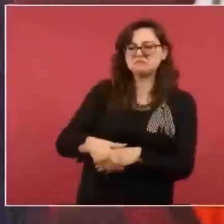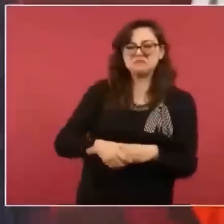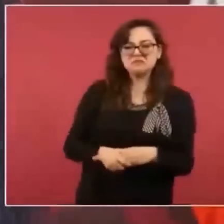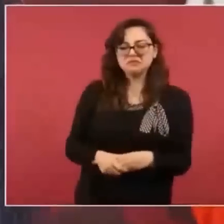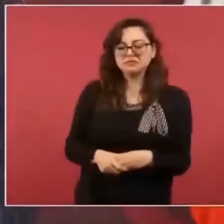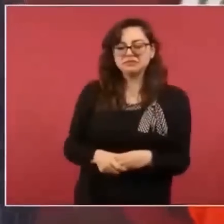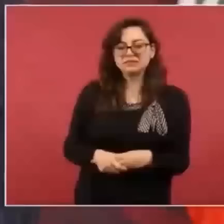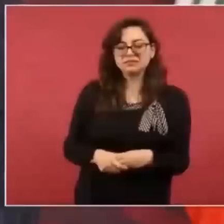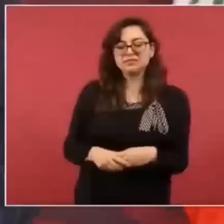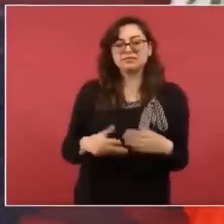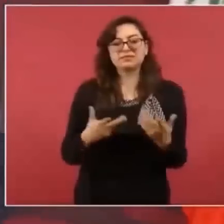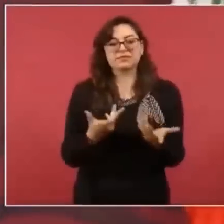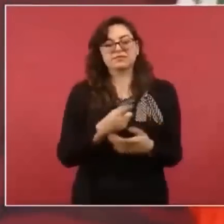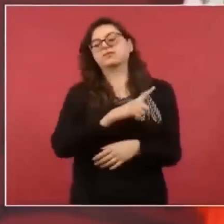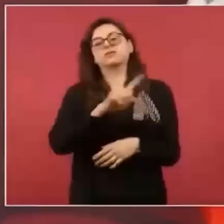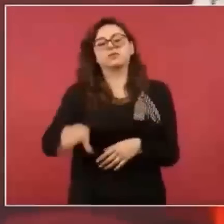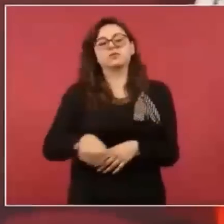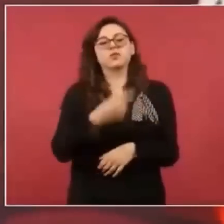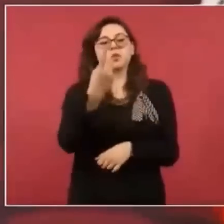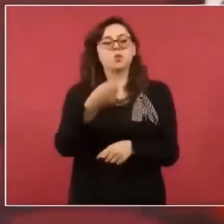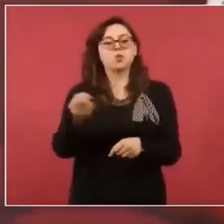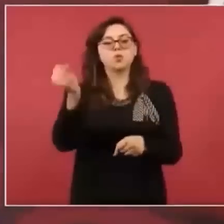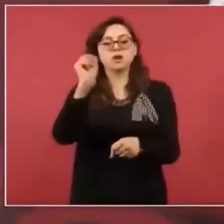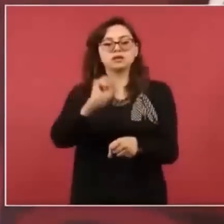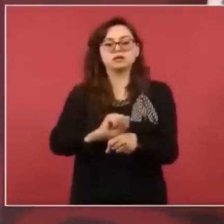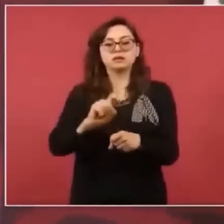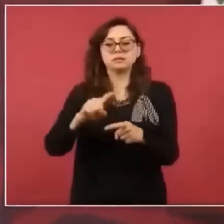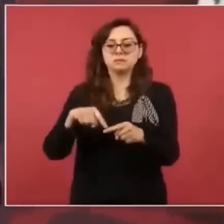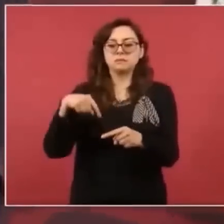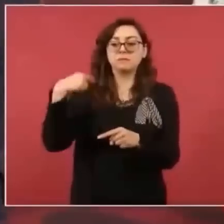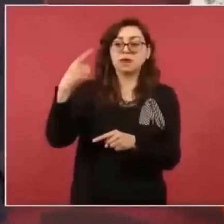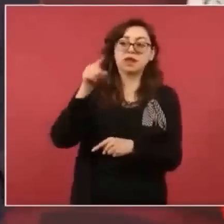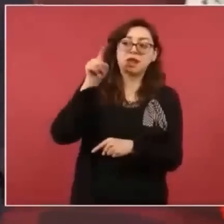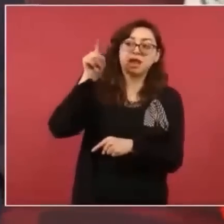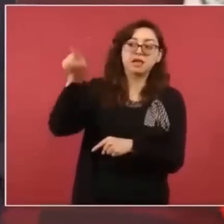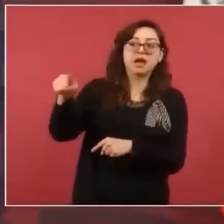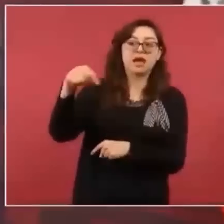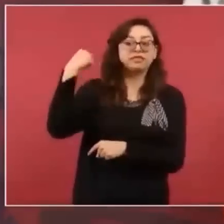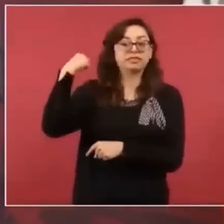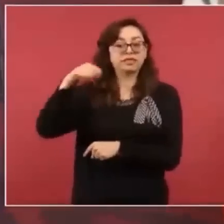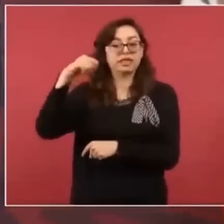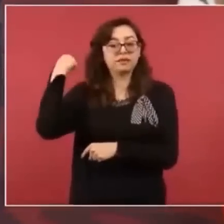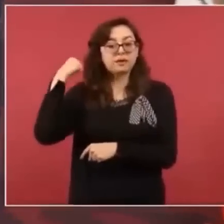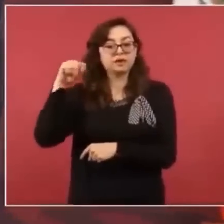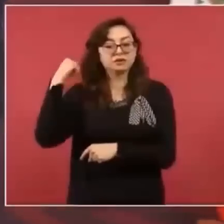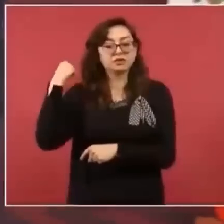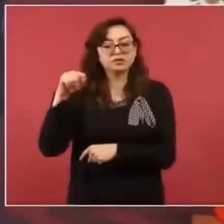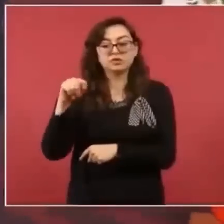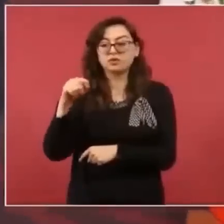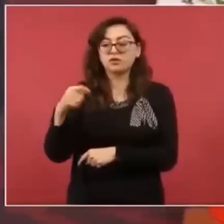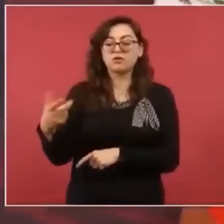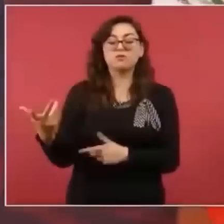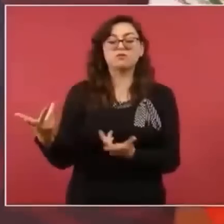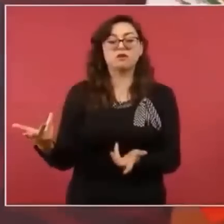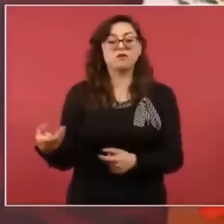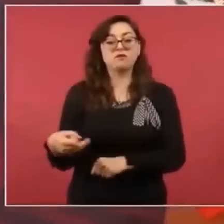Y a la semana, allá en Paraíso, Tabasco, asesinan a toda una